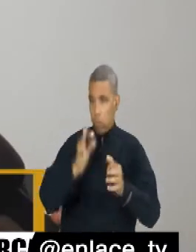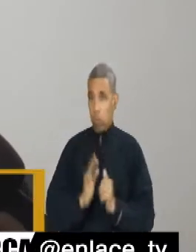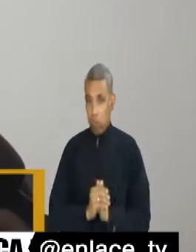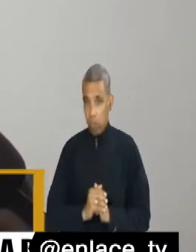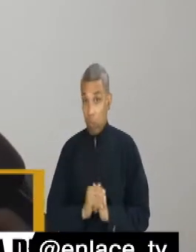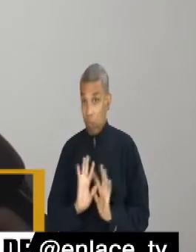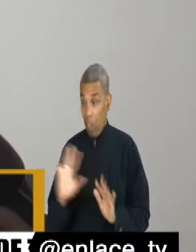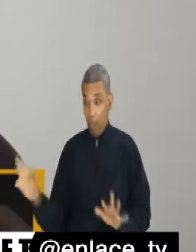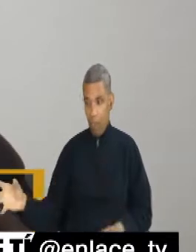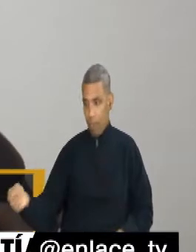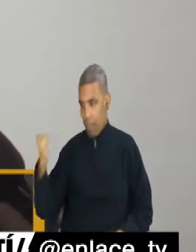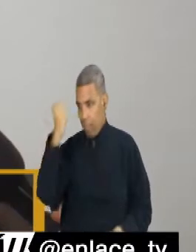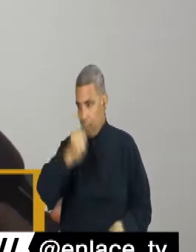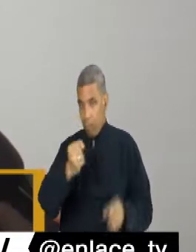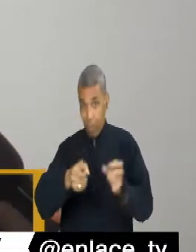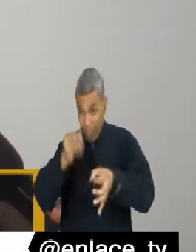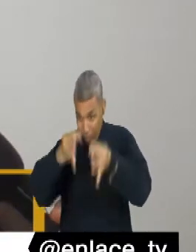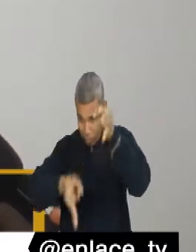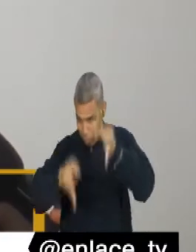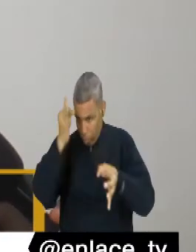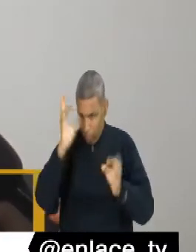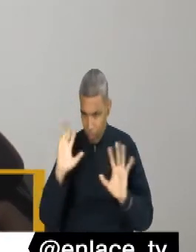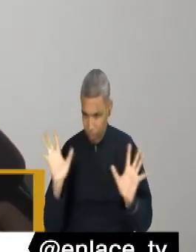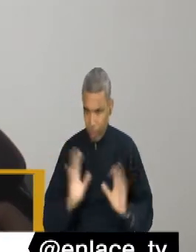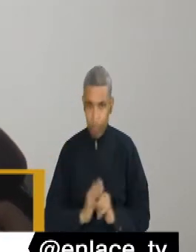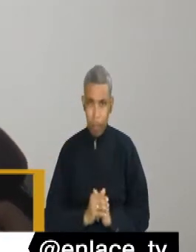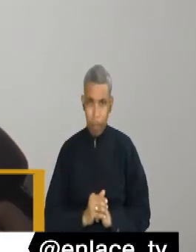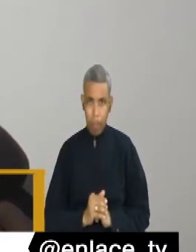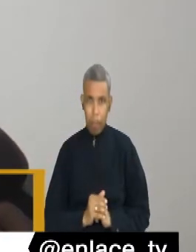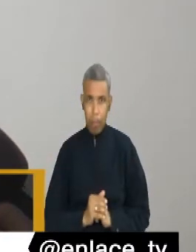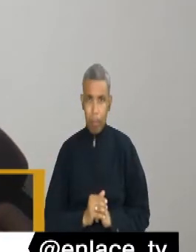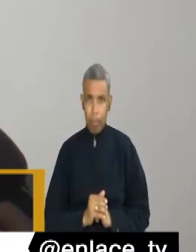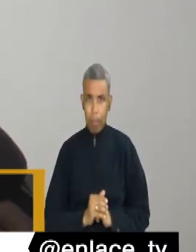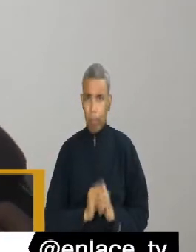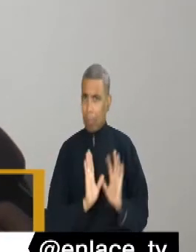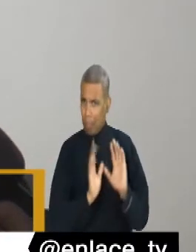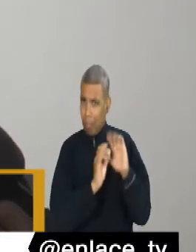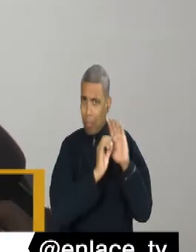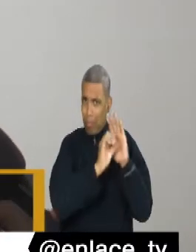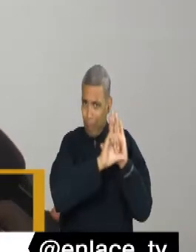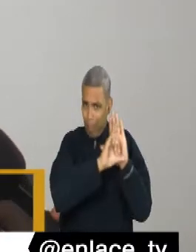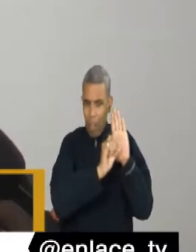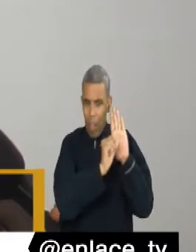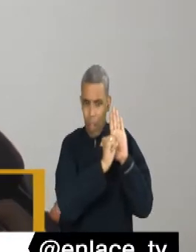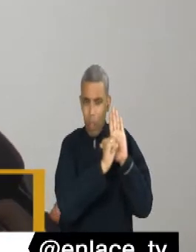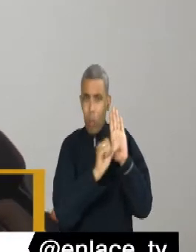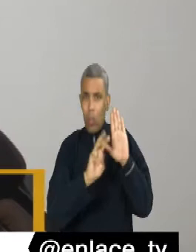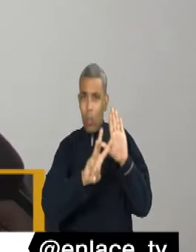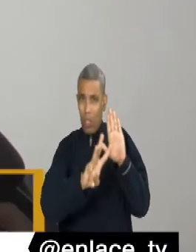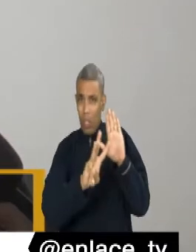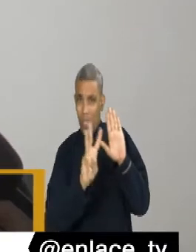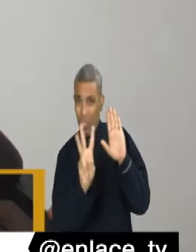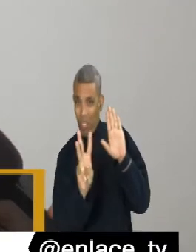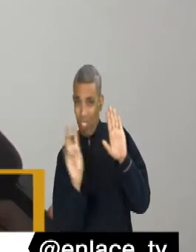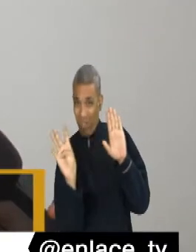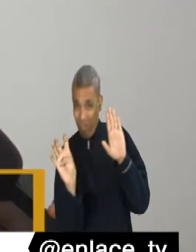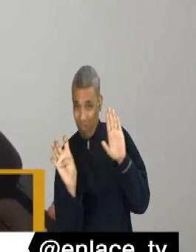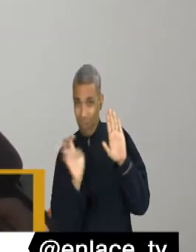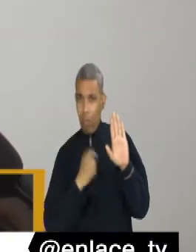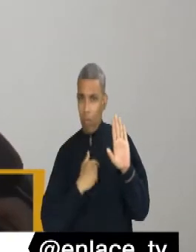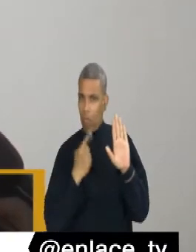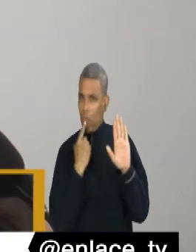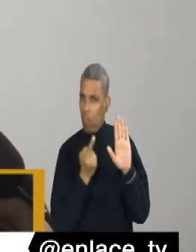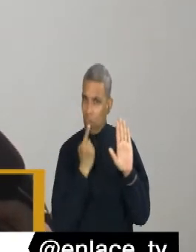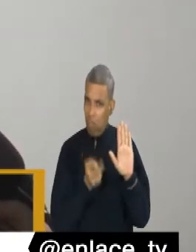persona fue capturada inmediatamente de acuerdo al artículo 339, que es el que habla sobre